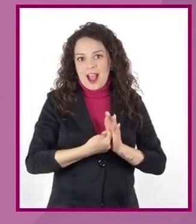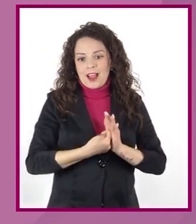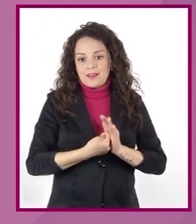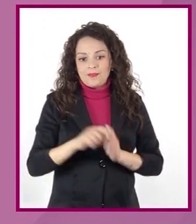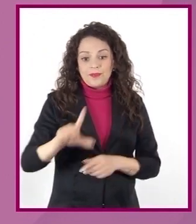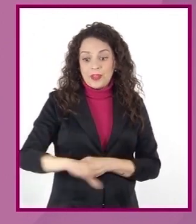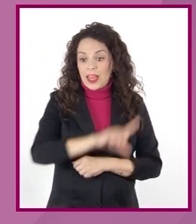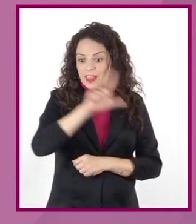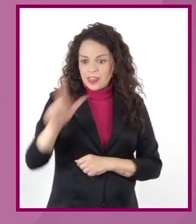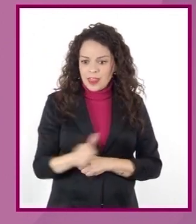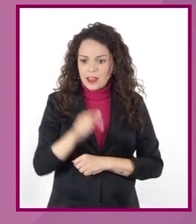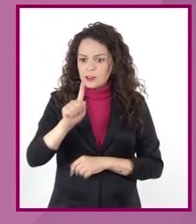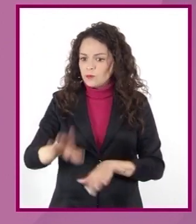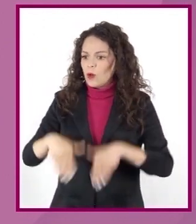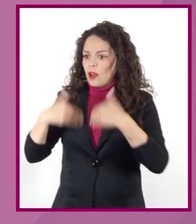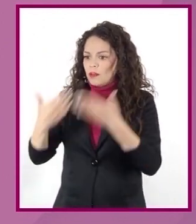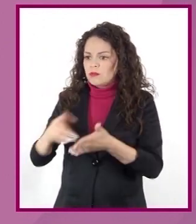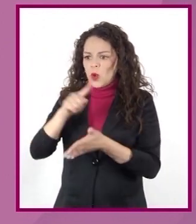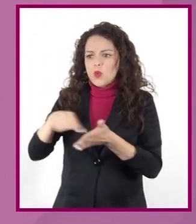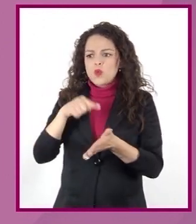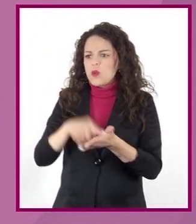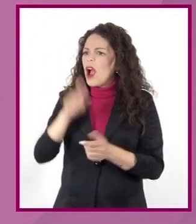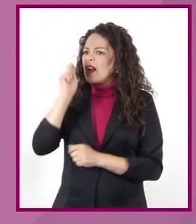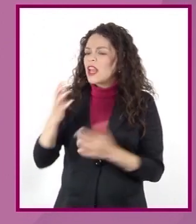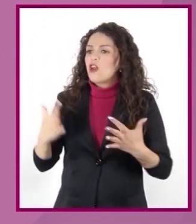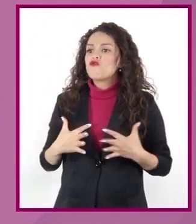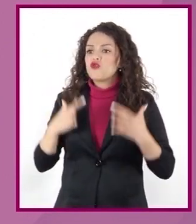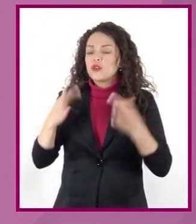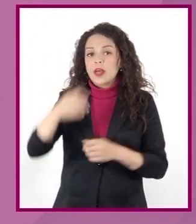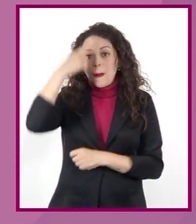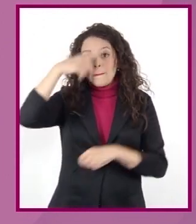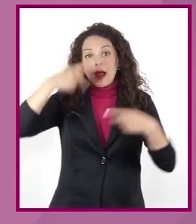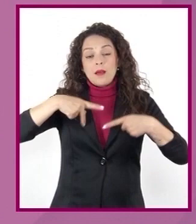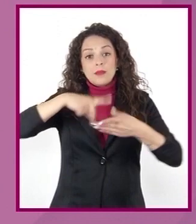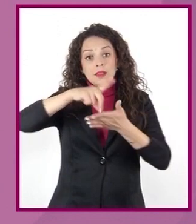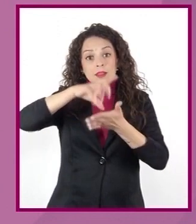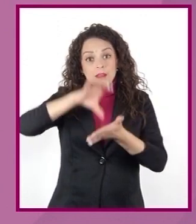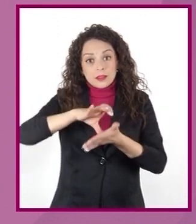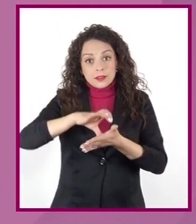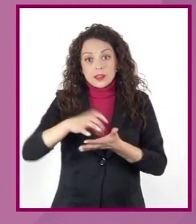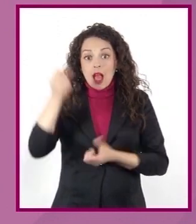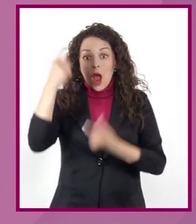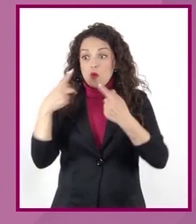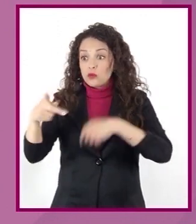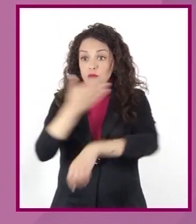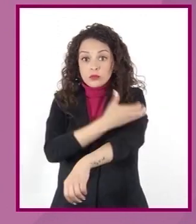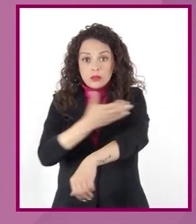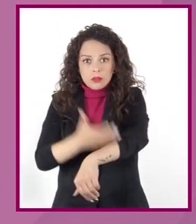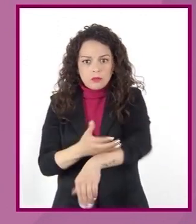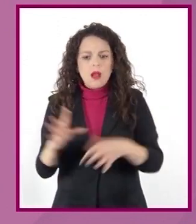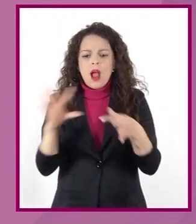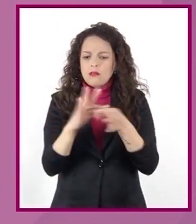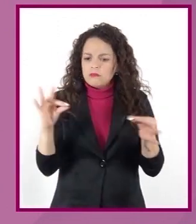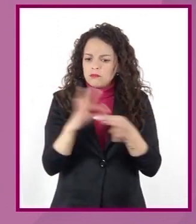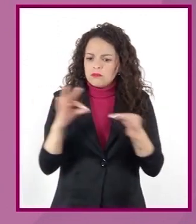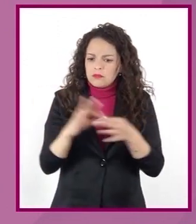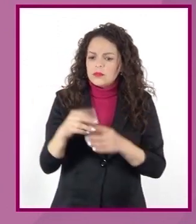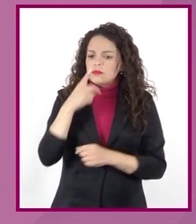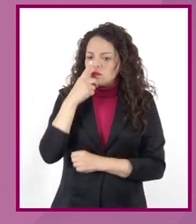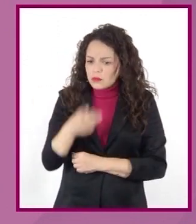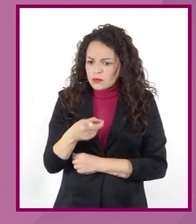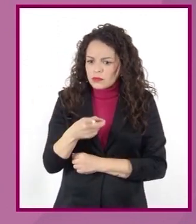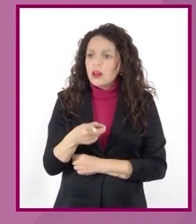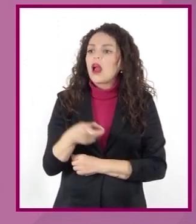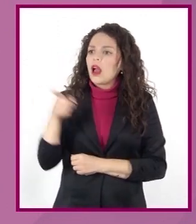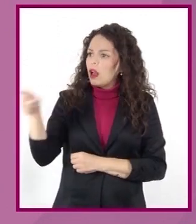una fundación para personas con discapacidad. En ella, algunos de sus compañeros le comentaron que les habían